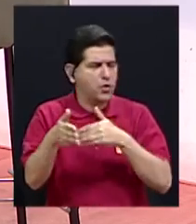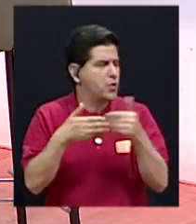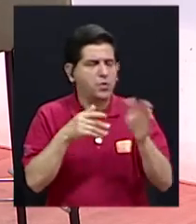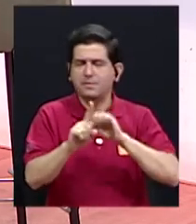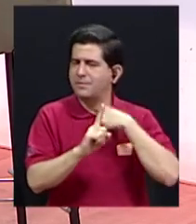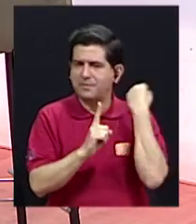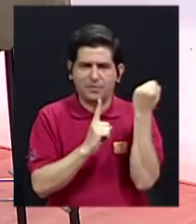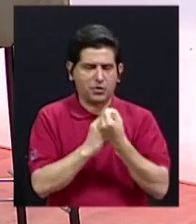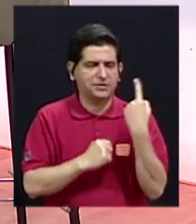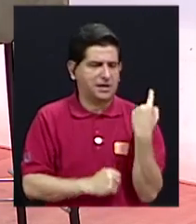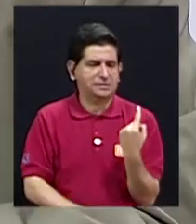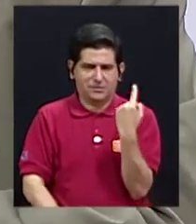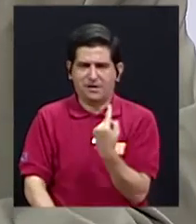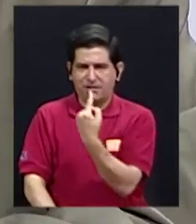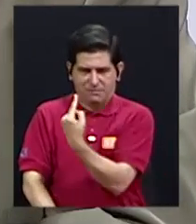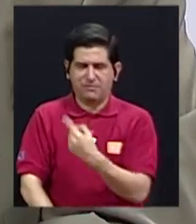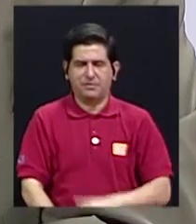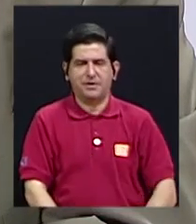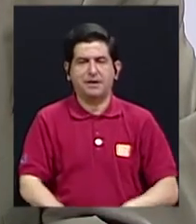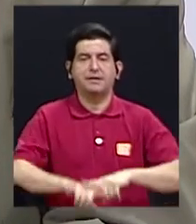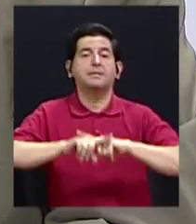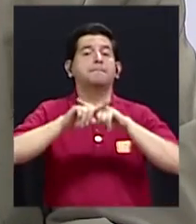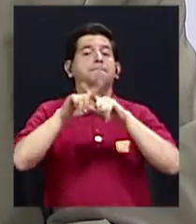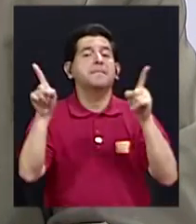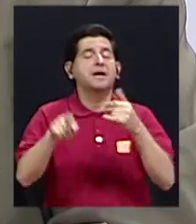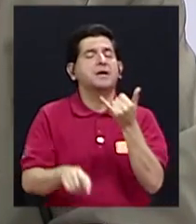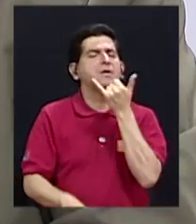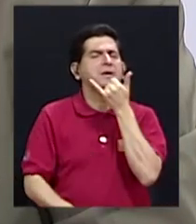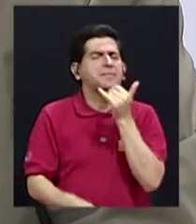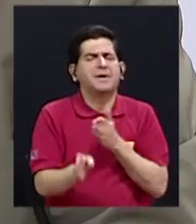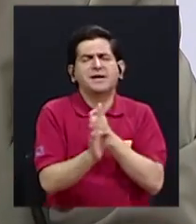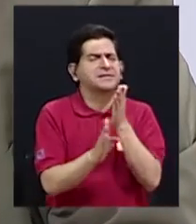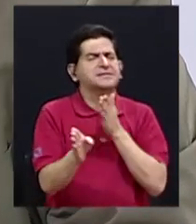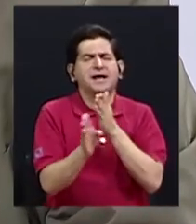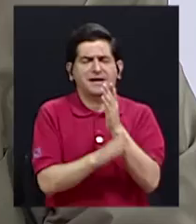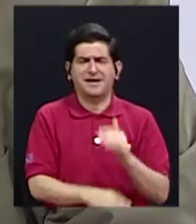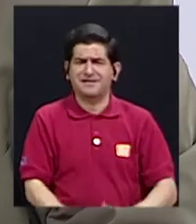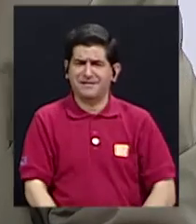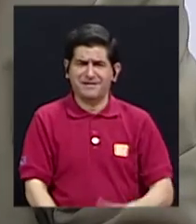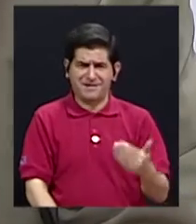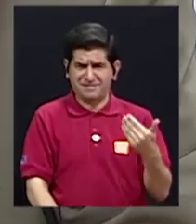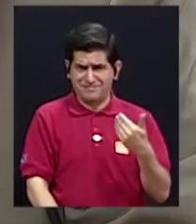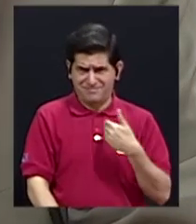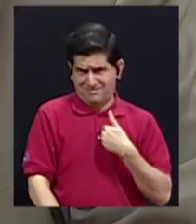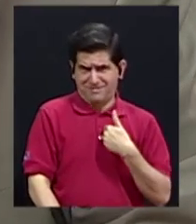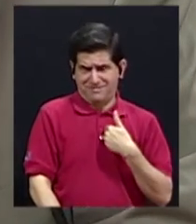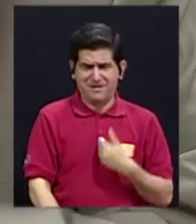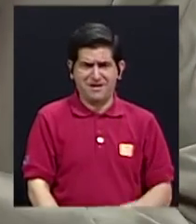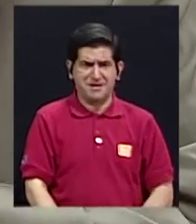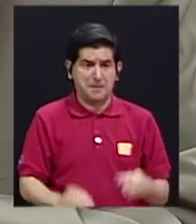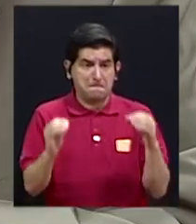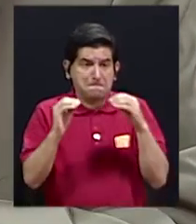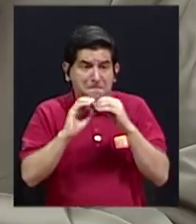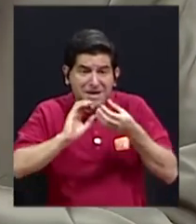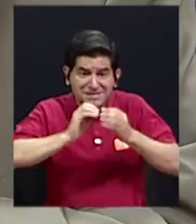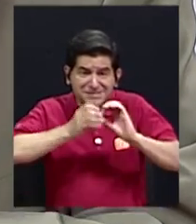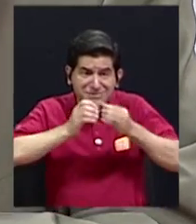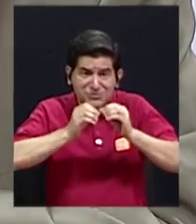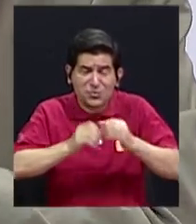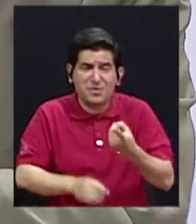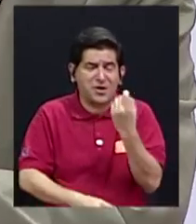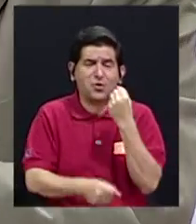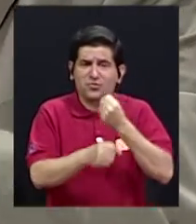que tiene cada una de ellas pero qué pasa con las carreras en donde hay una mayor cantidad de